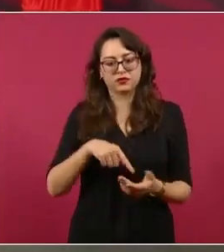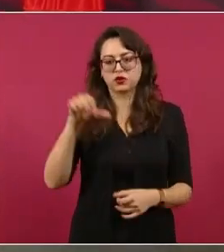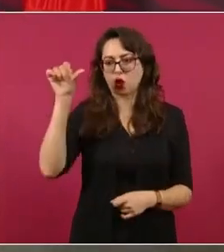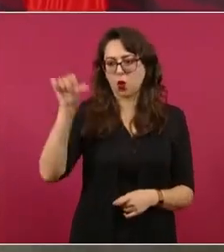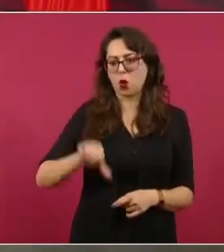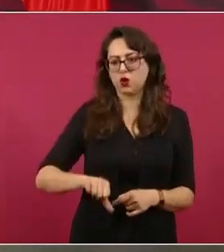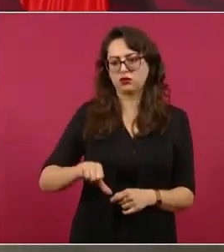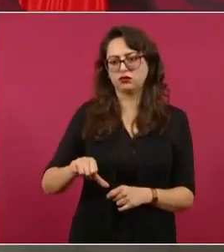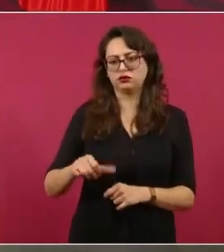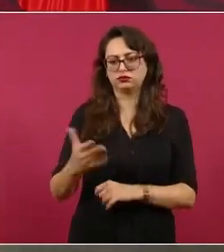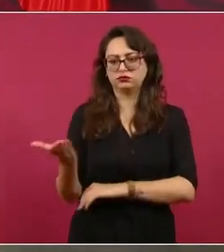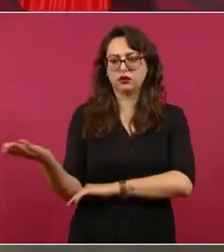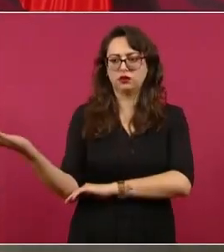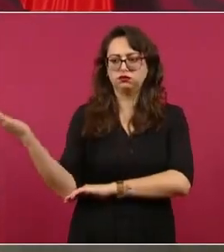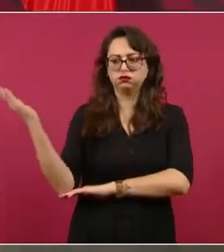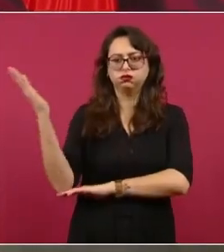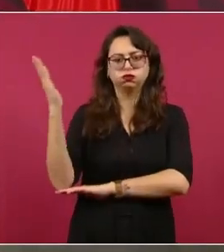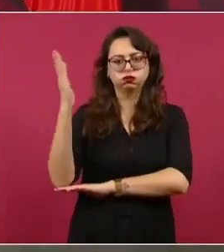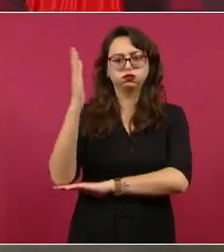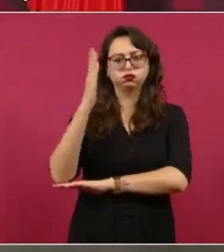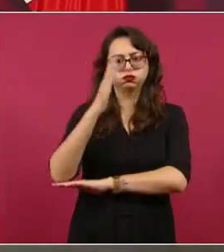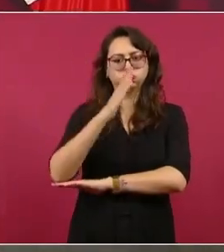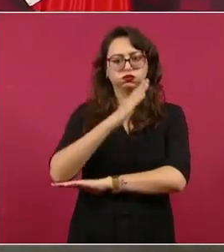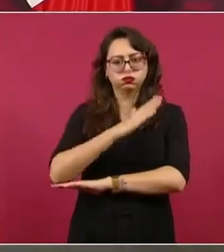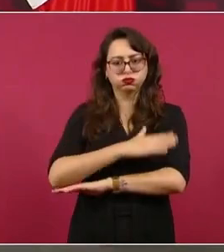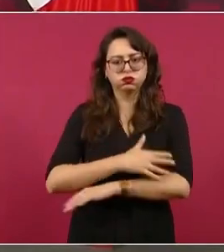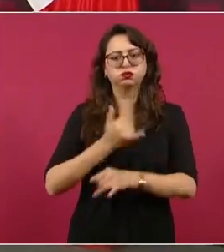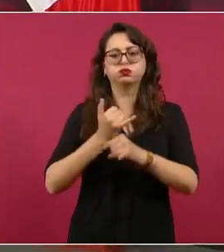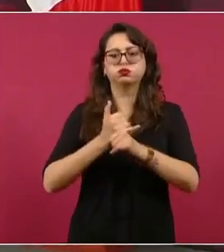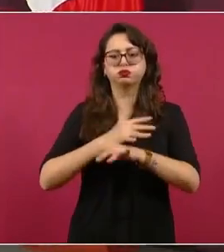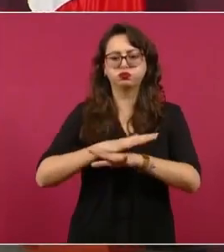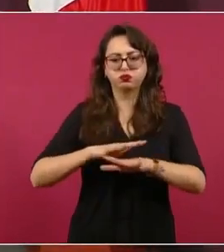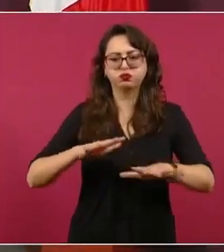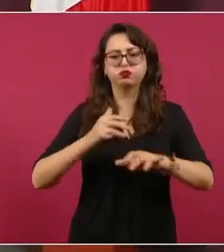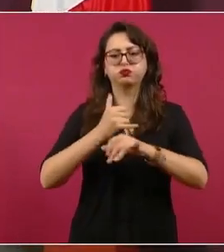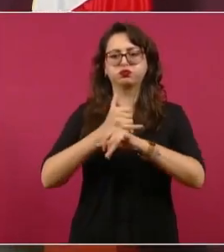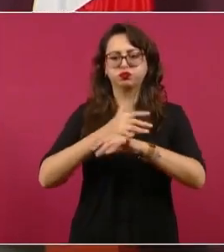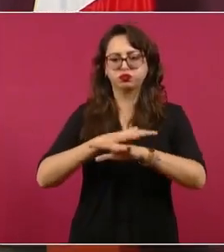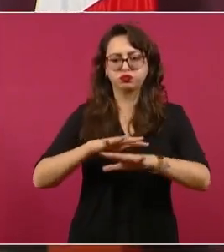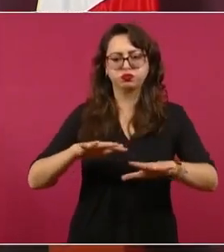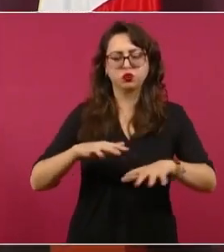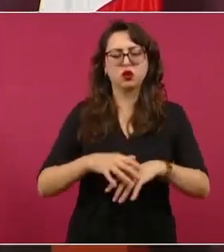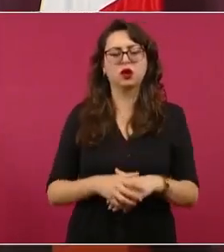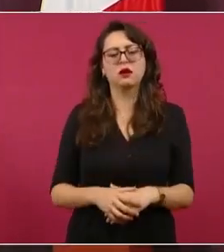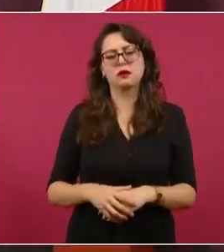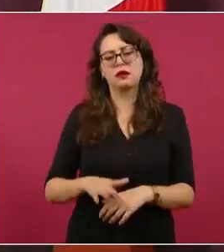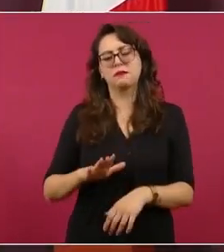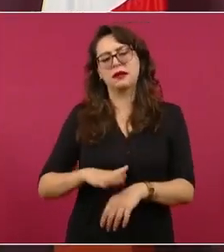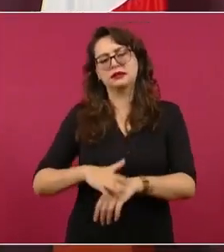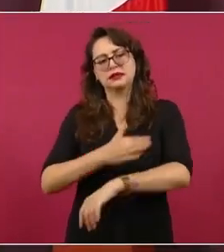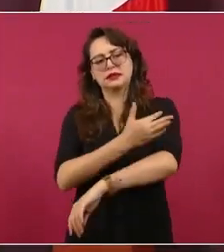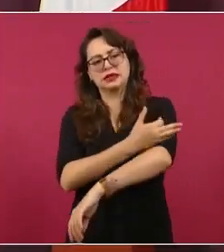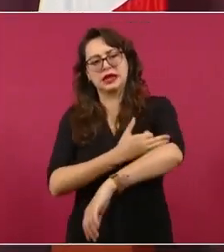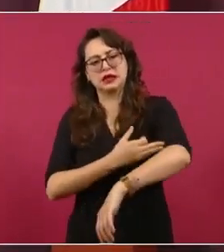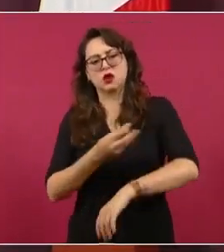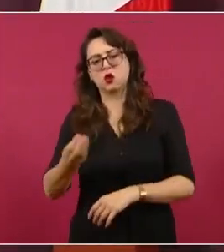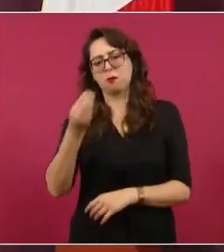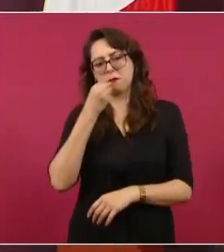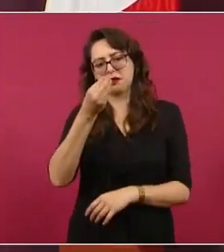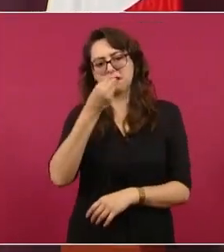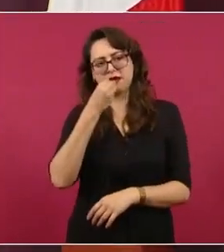día, y vamos a tener la comida y se va a seguir hablando de eso.